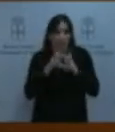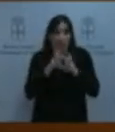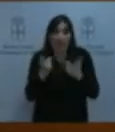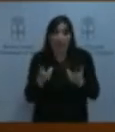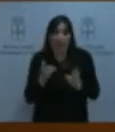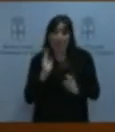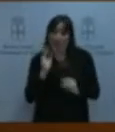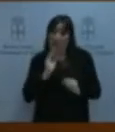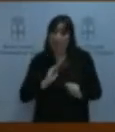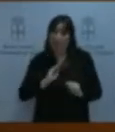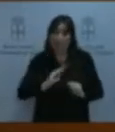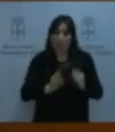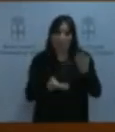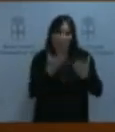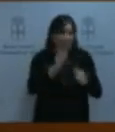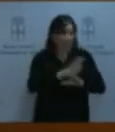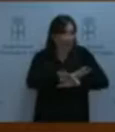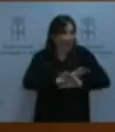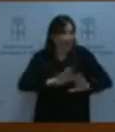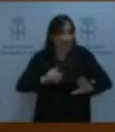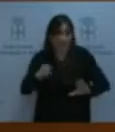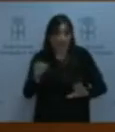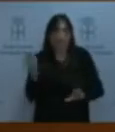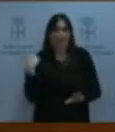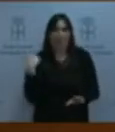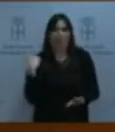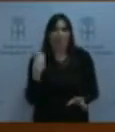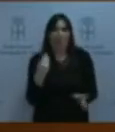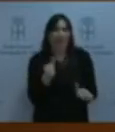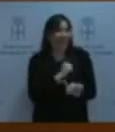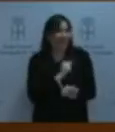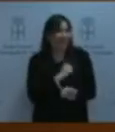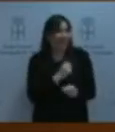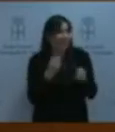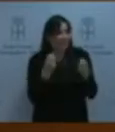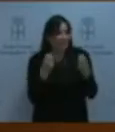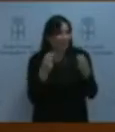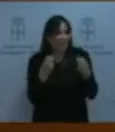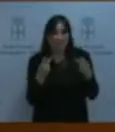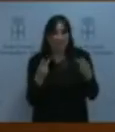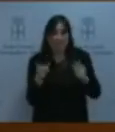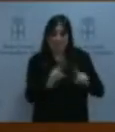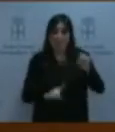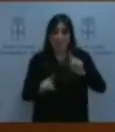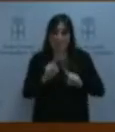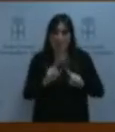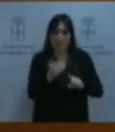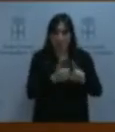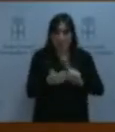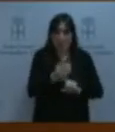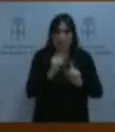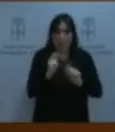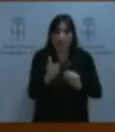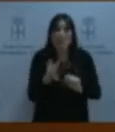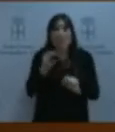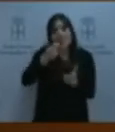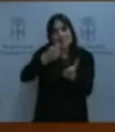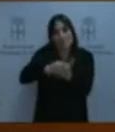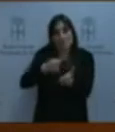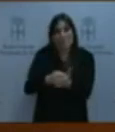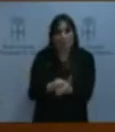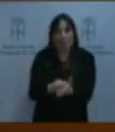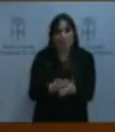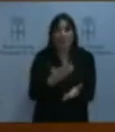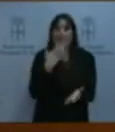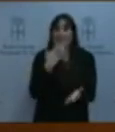esperan para solucionar el problema y pagar las indemnizaciones? Si algún objetivo tiene que tener el presupuesto es ese. Y usted